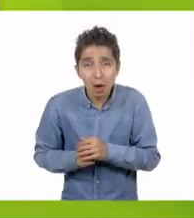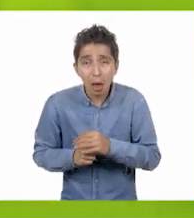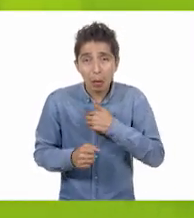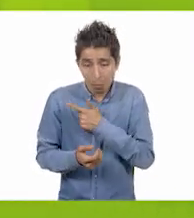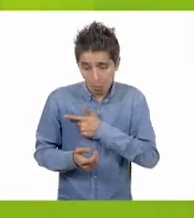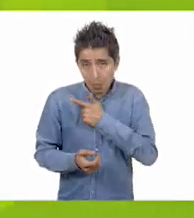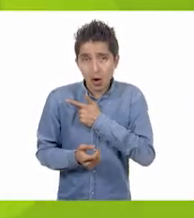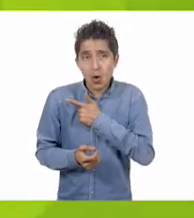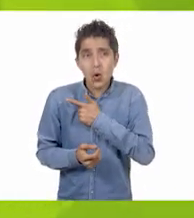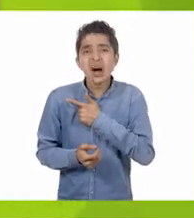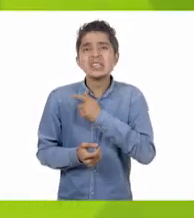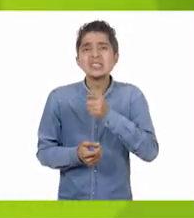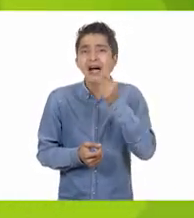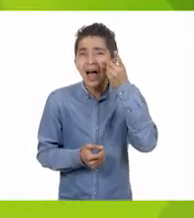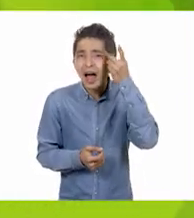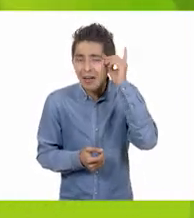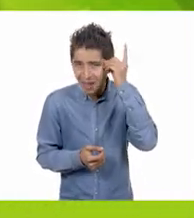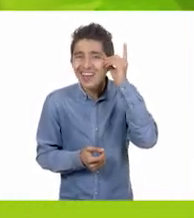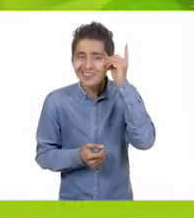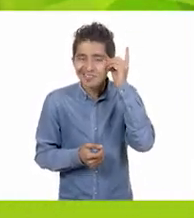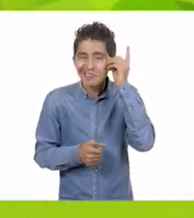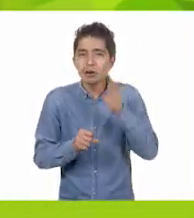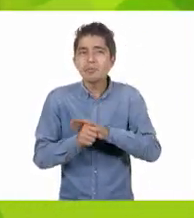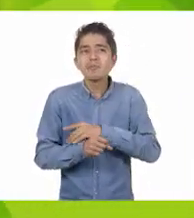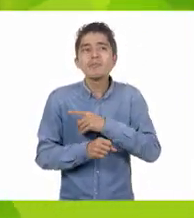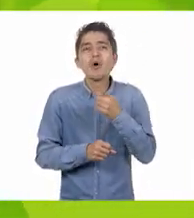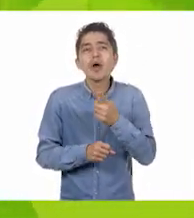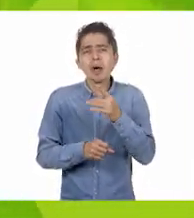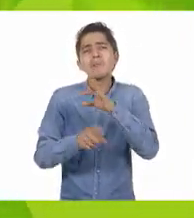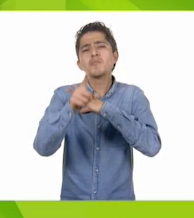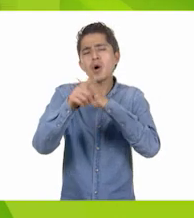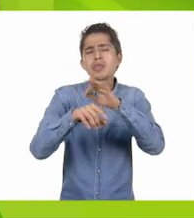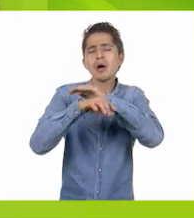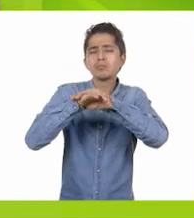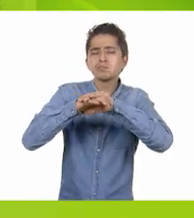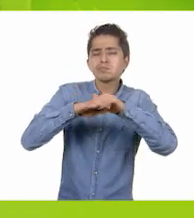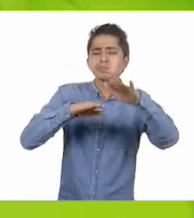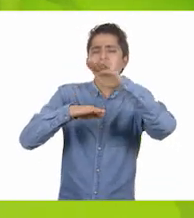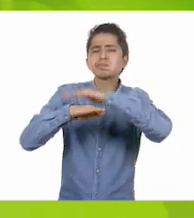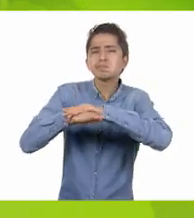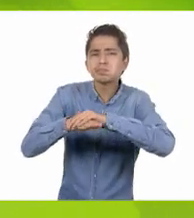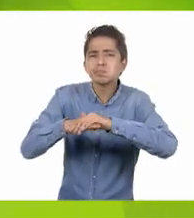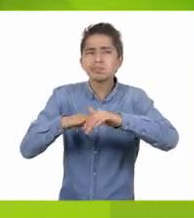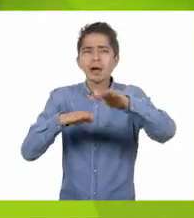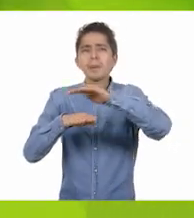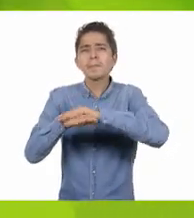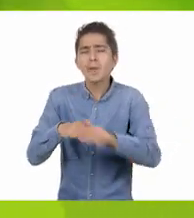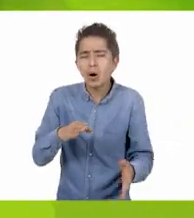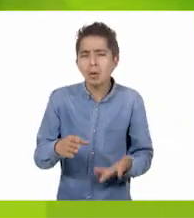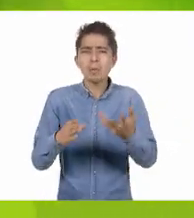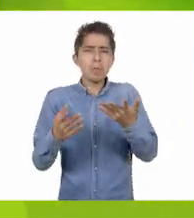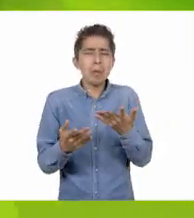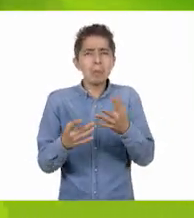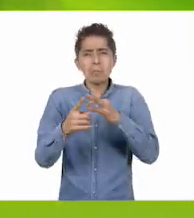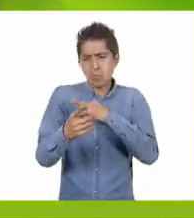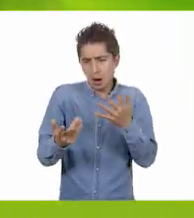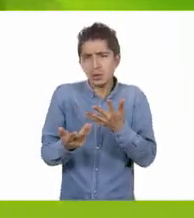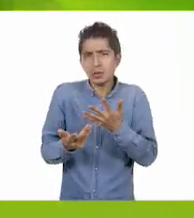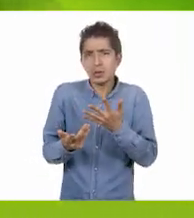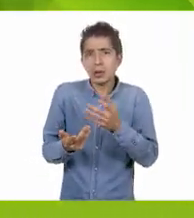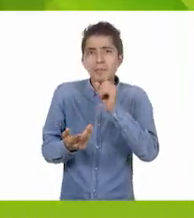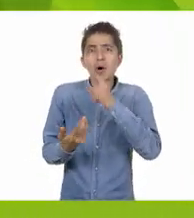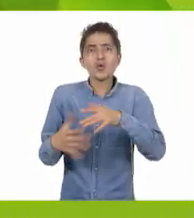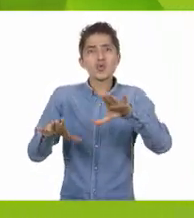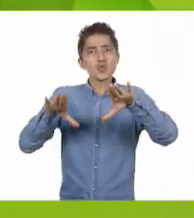me gustan los caballos porque le puedes acariciar, le puedes hacer muy bien y corren